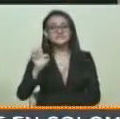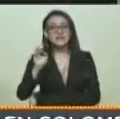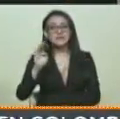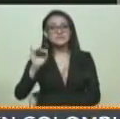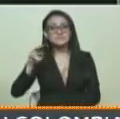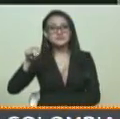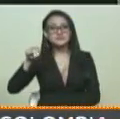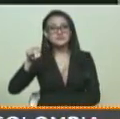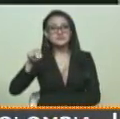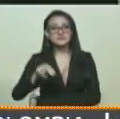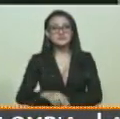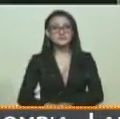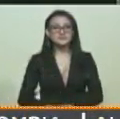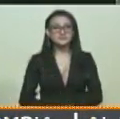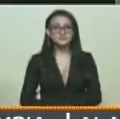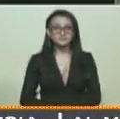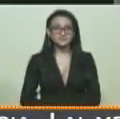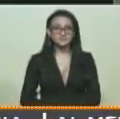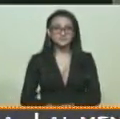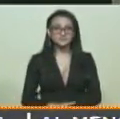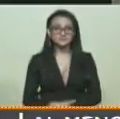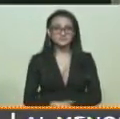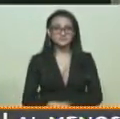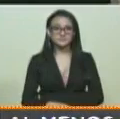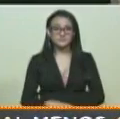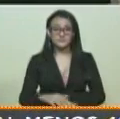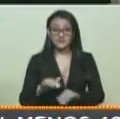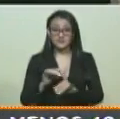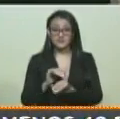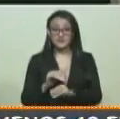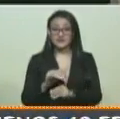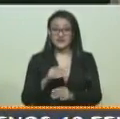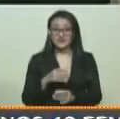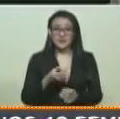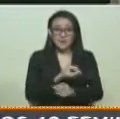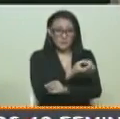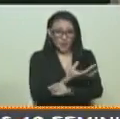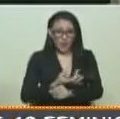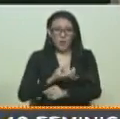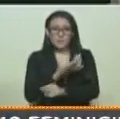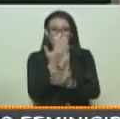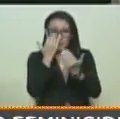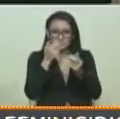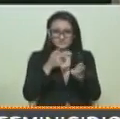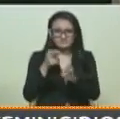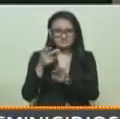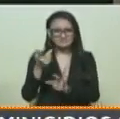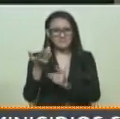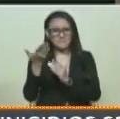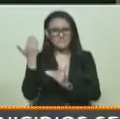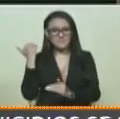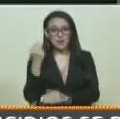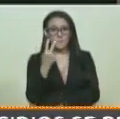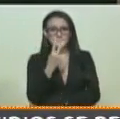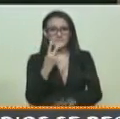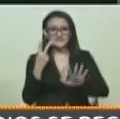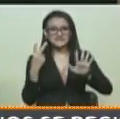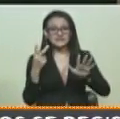Ustedes saben que luego del atentado terrorista cometido el pasado 27 de